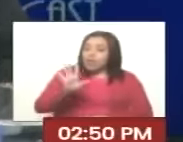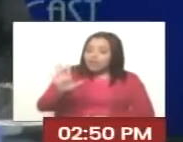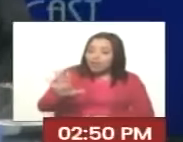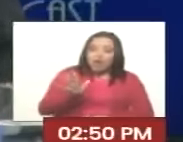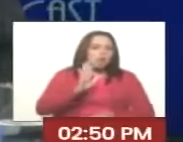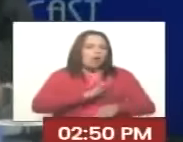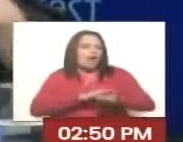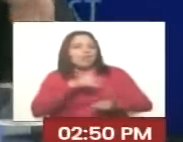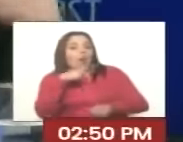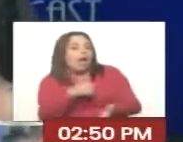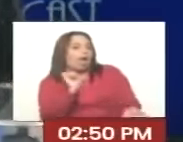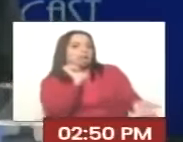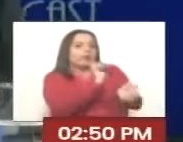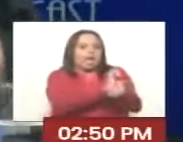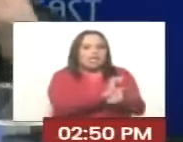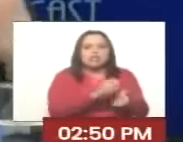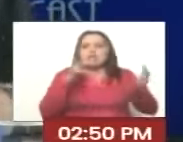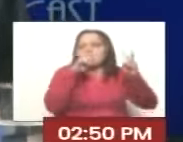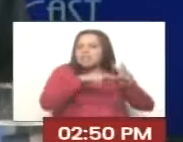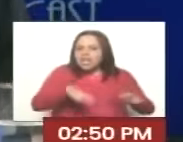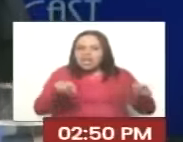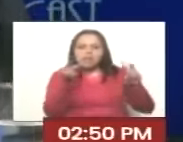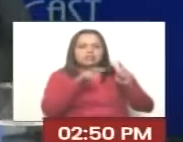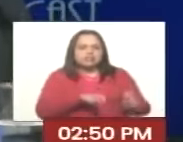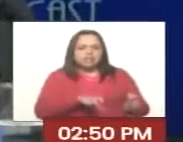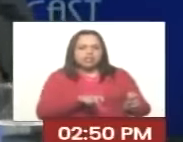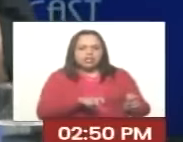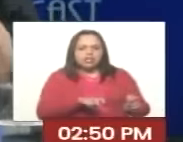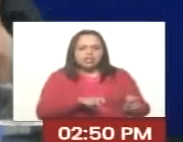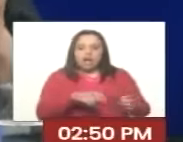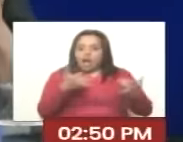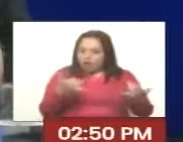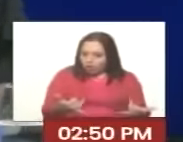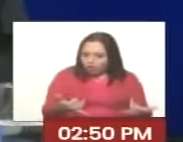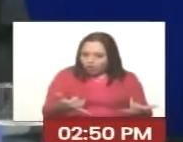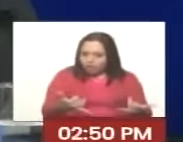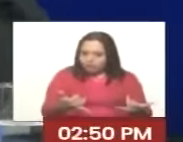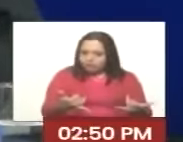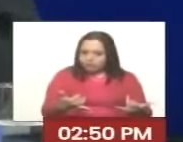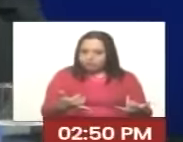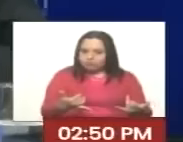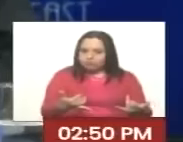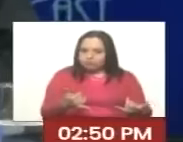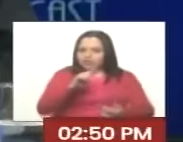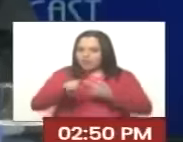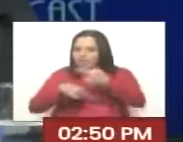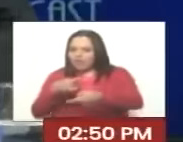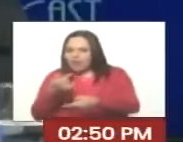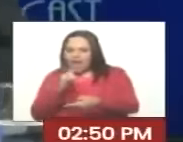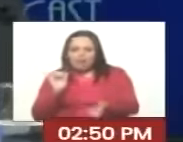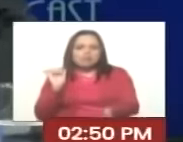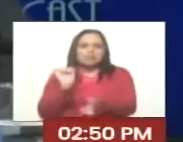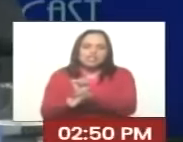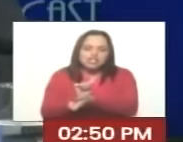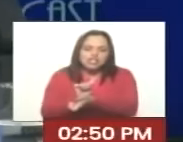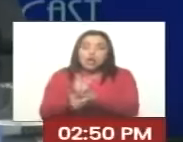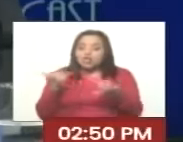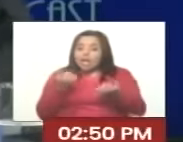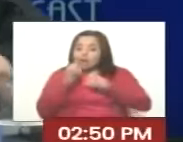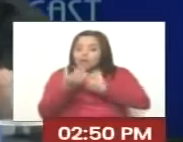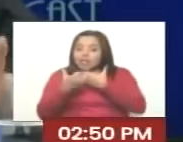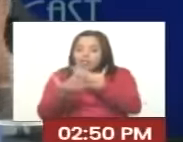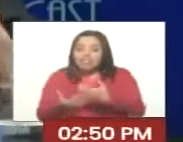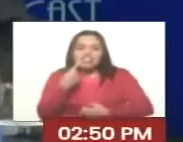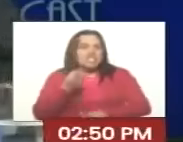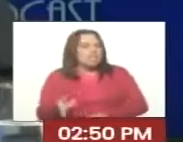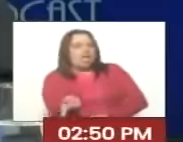no los meten presos? Investiguen lo que no sé qué más. Ahora, dime tú, después que están presos, convictos y confesos,